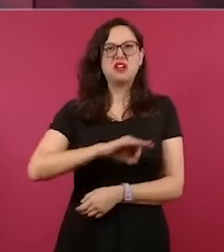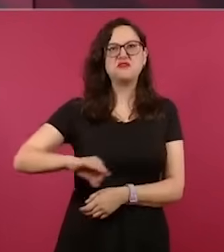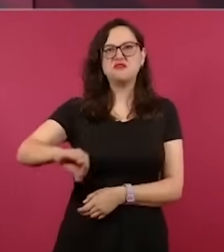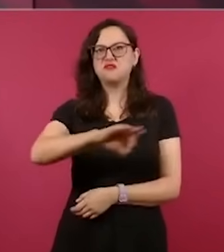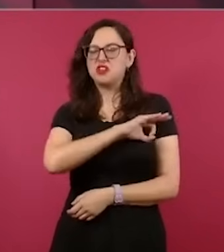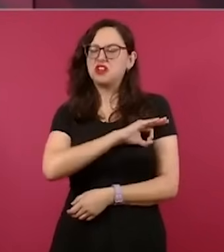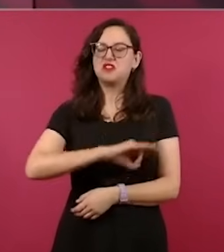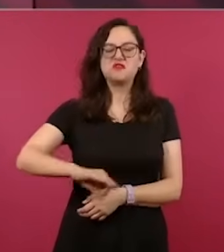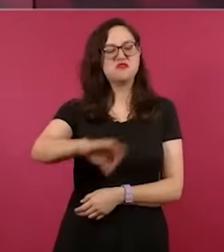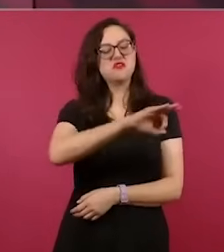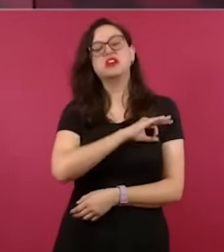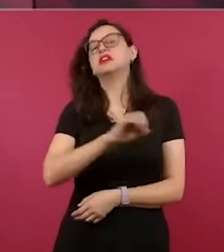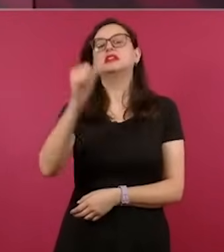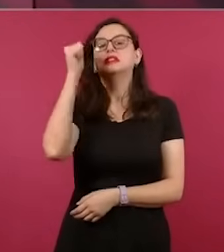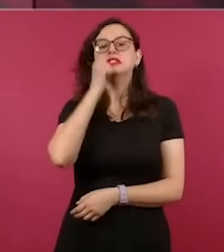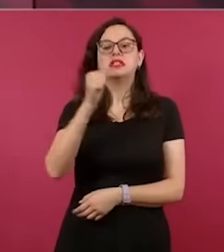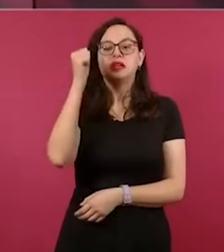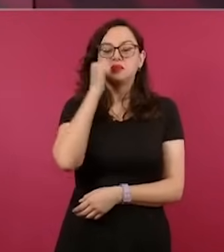tiene que